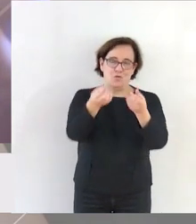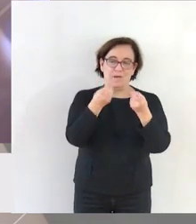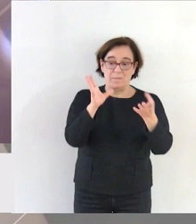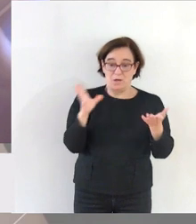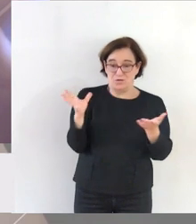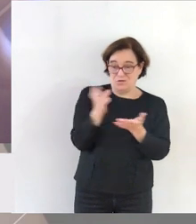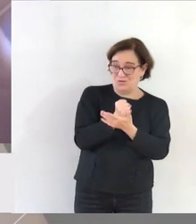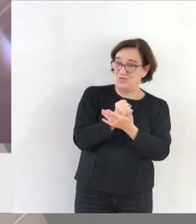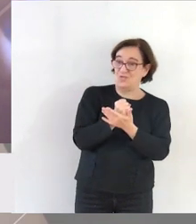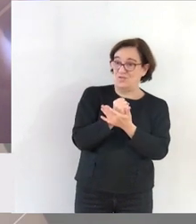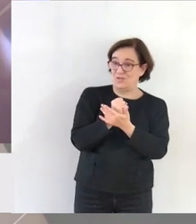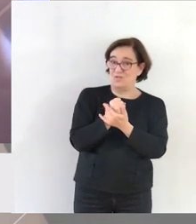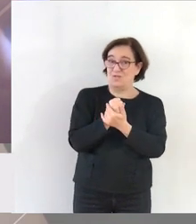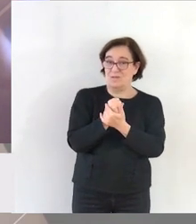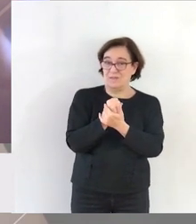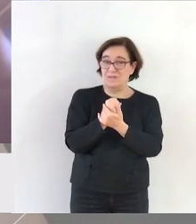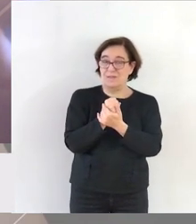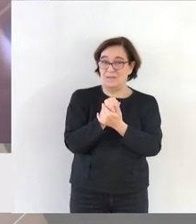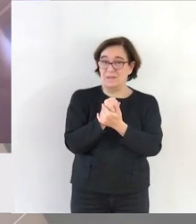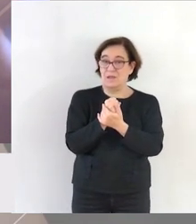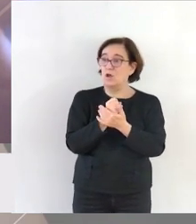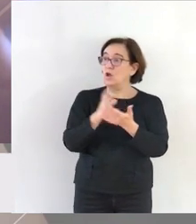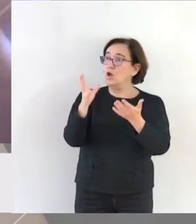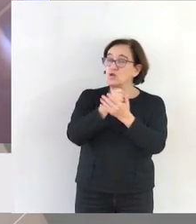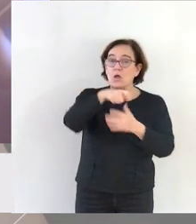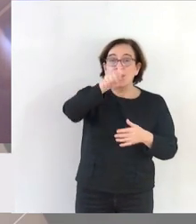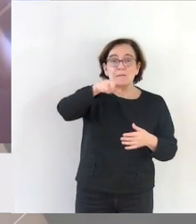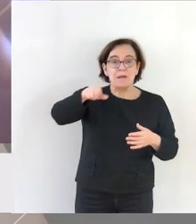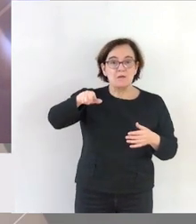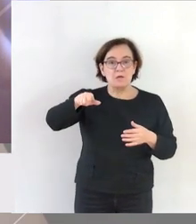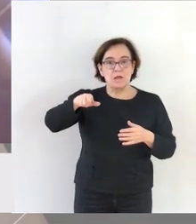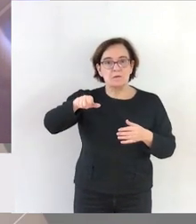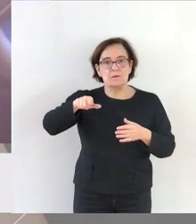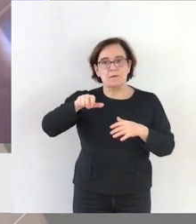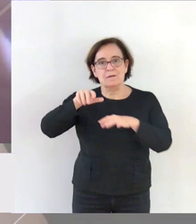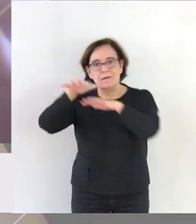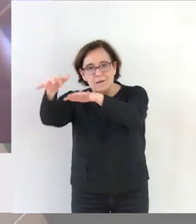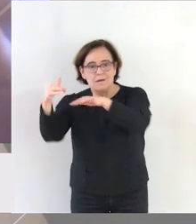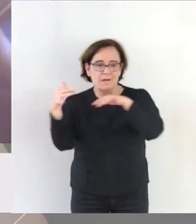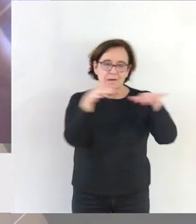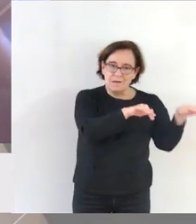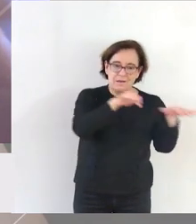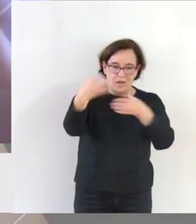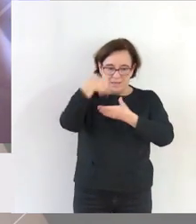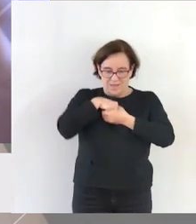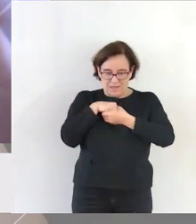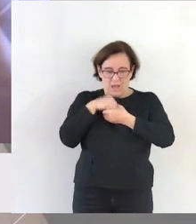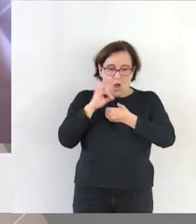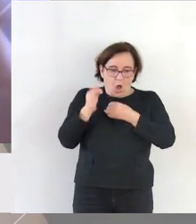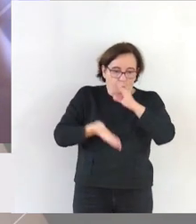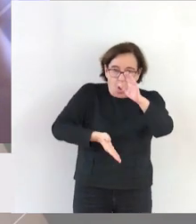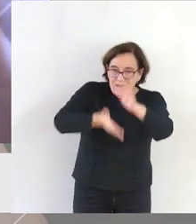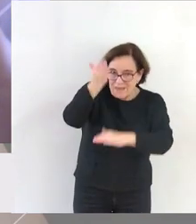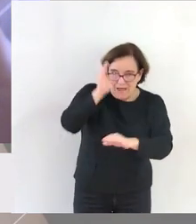todo Esta sí me gustaría Resaltar que que todas estas personas que se mueven que se desplazan de manera interna o que llegan a cruzar